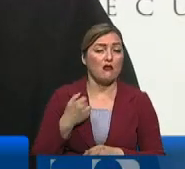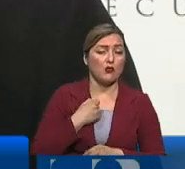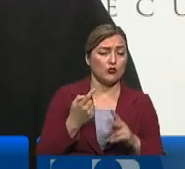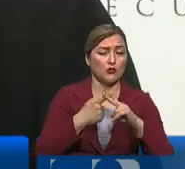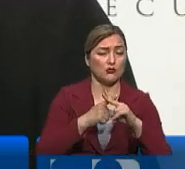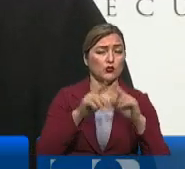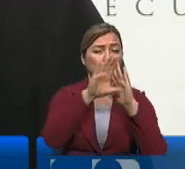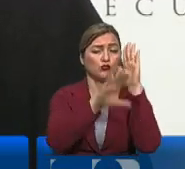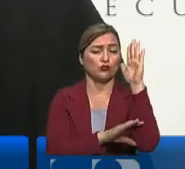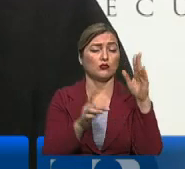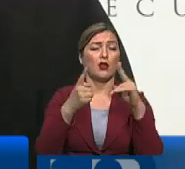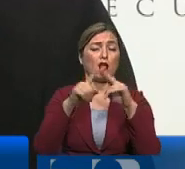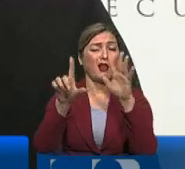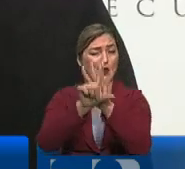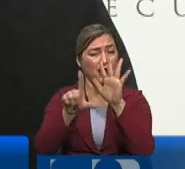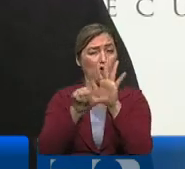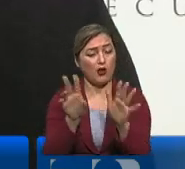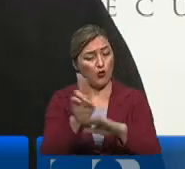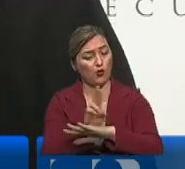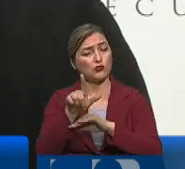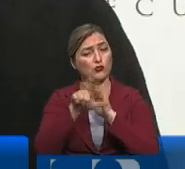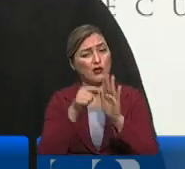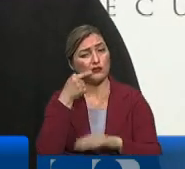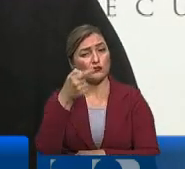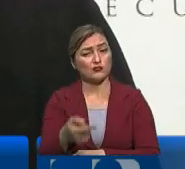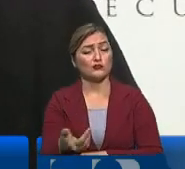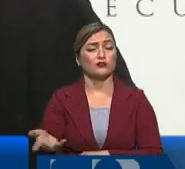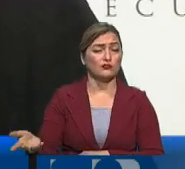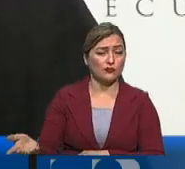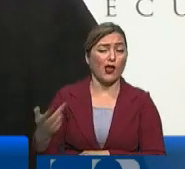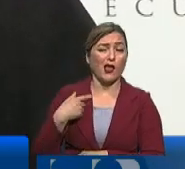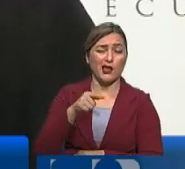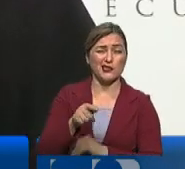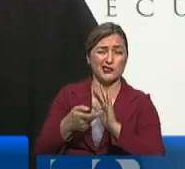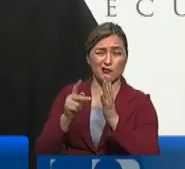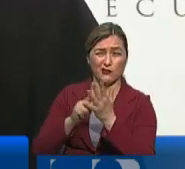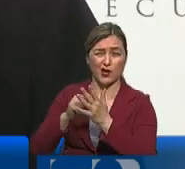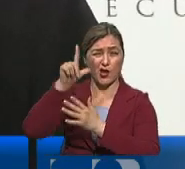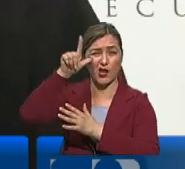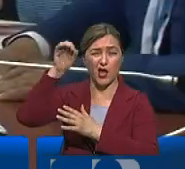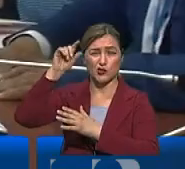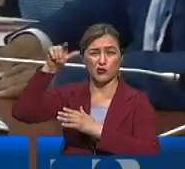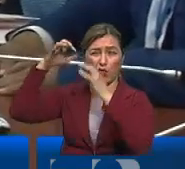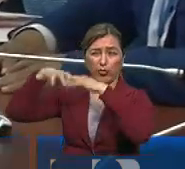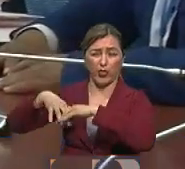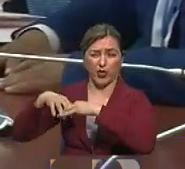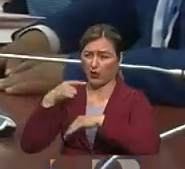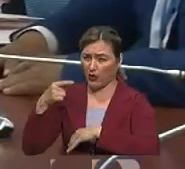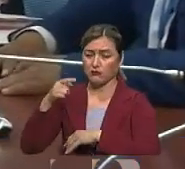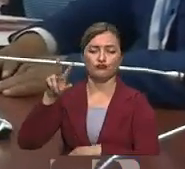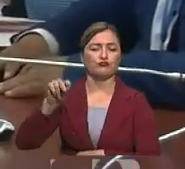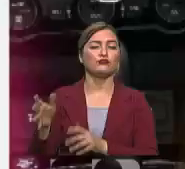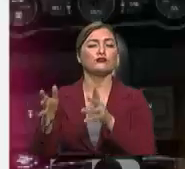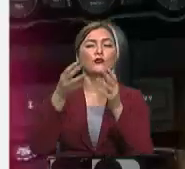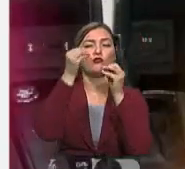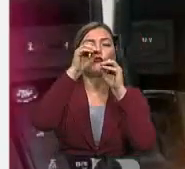herramientas constitucionales y legales que están previstas en la ley y que a eso no se le puede llamar desestabilización. Pues el informe de Pandora